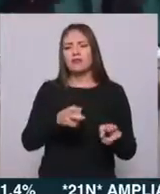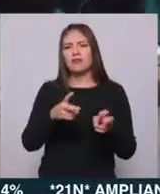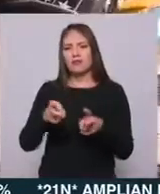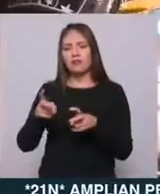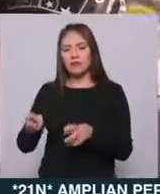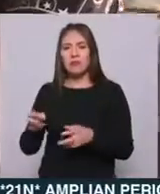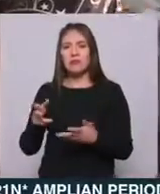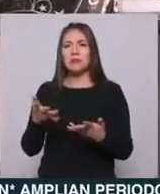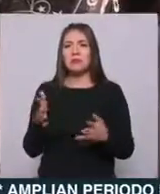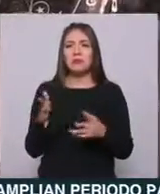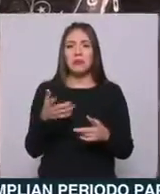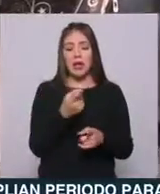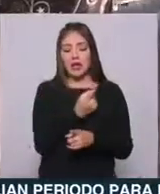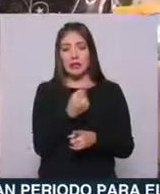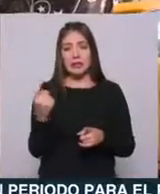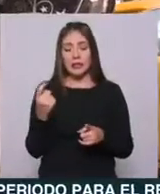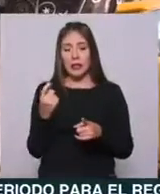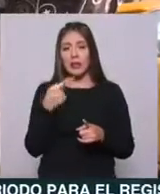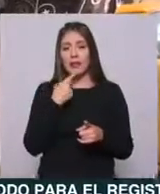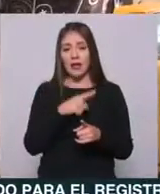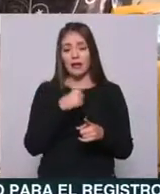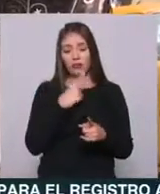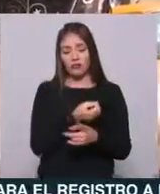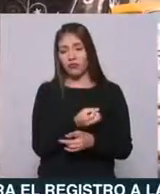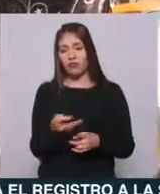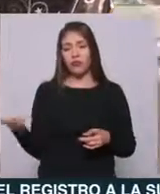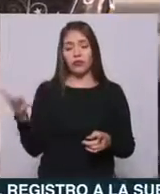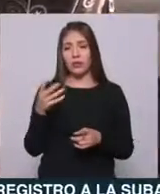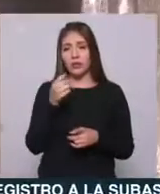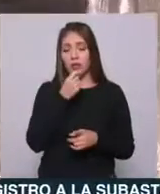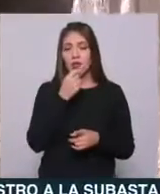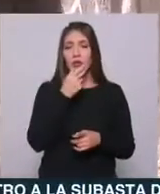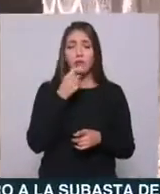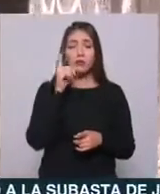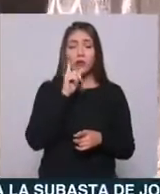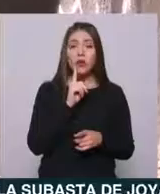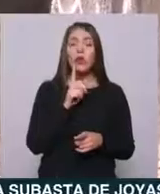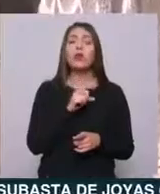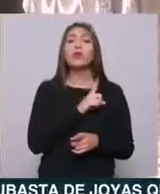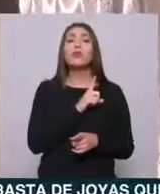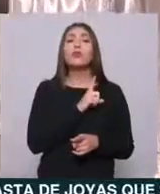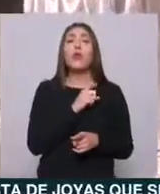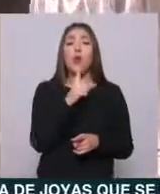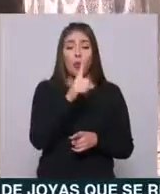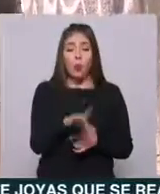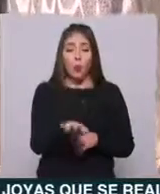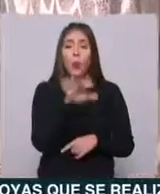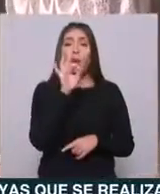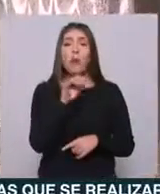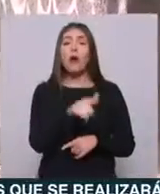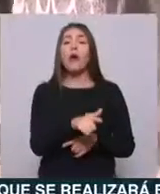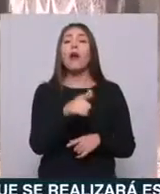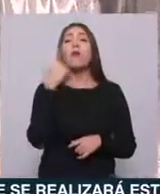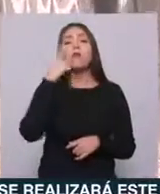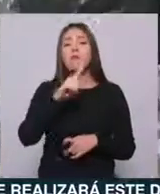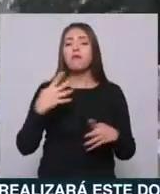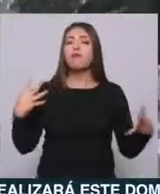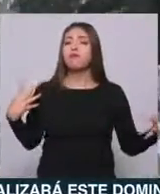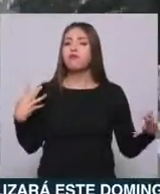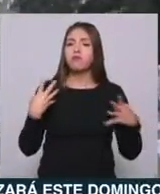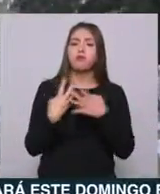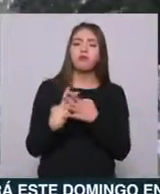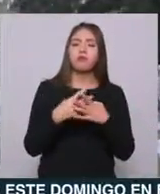delitos donde los niños o niñas son víctimas, solo una carpeta de investigación logra sentencia condenatoria. Es decir, hay